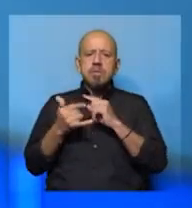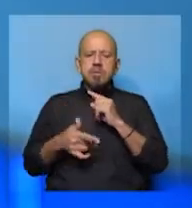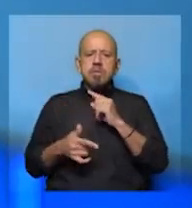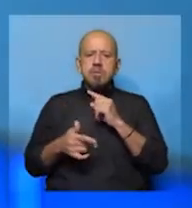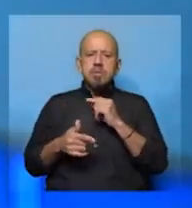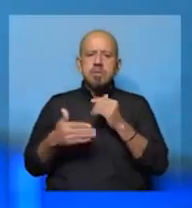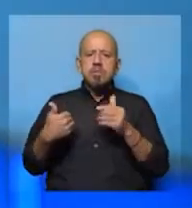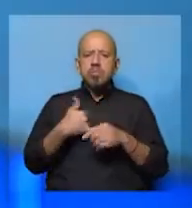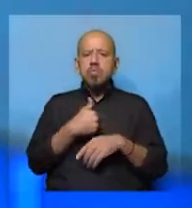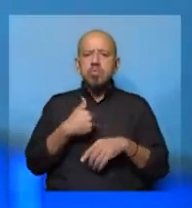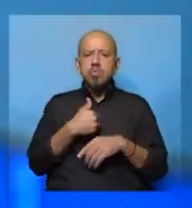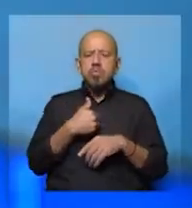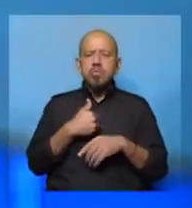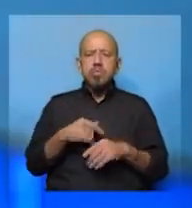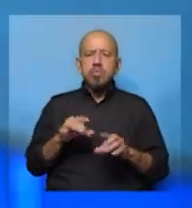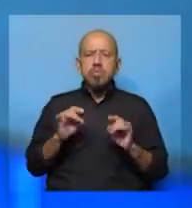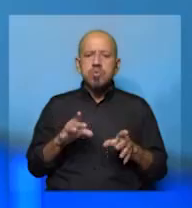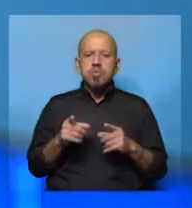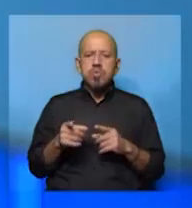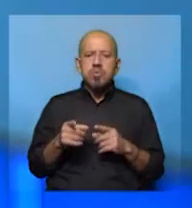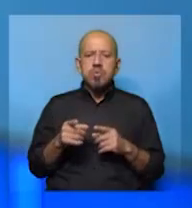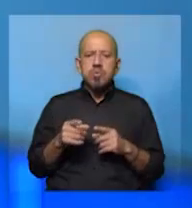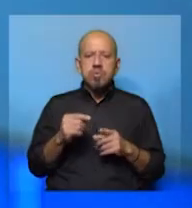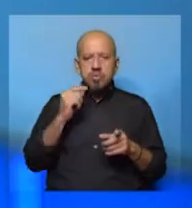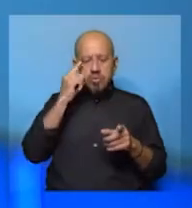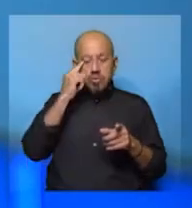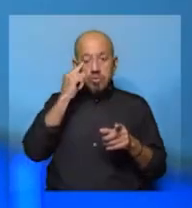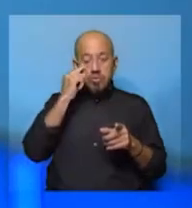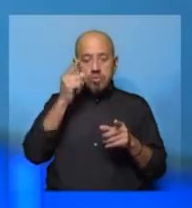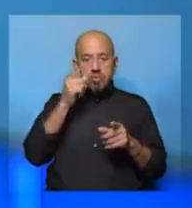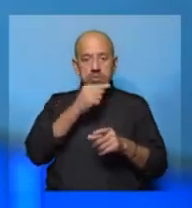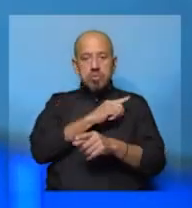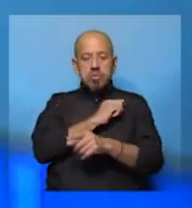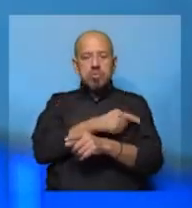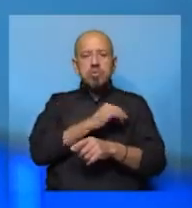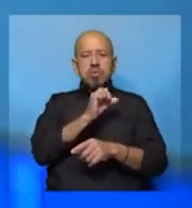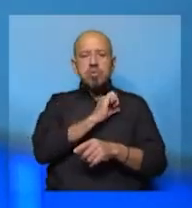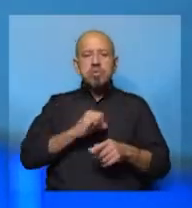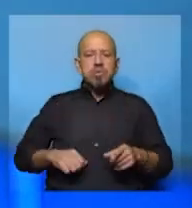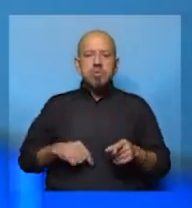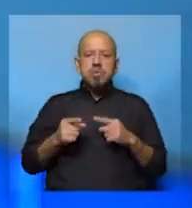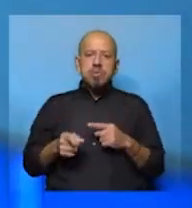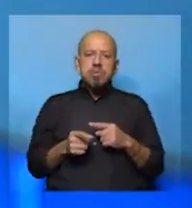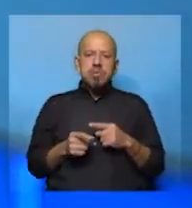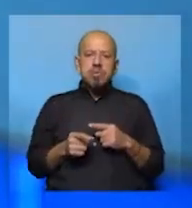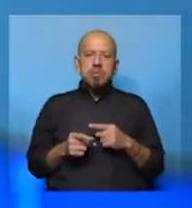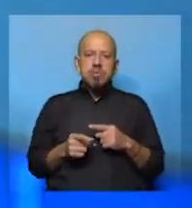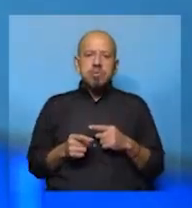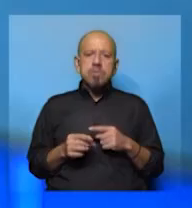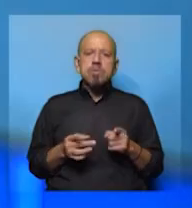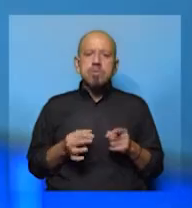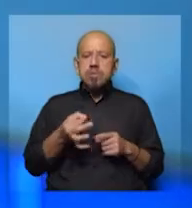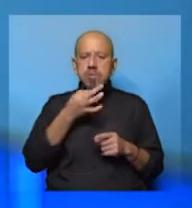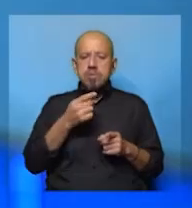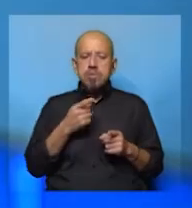contralor natural del poder ejecutivo es decir en un año en que el poder ejecutivo y lo digo con